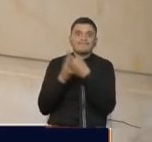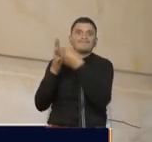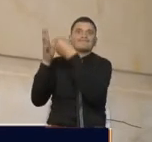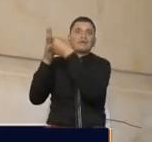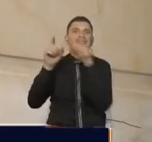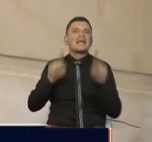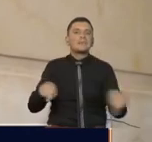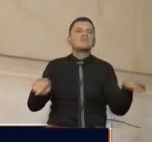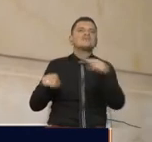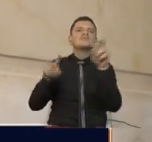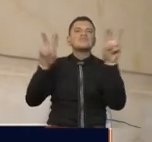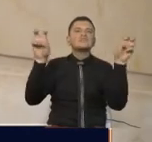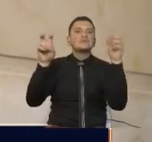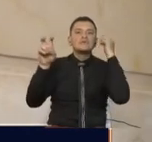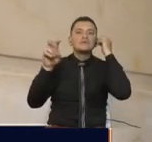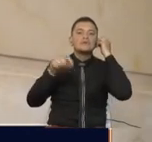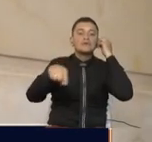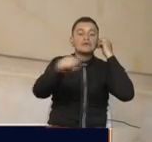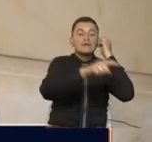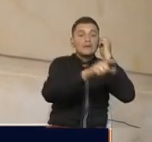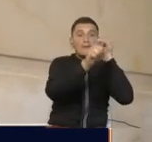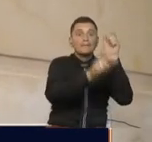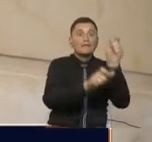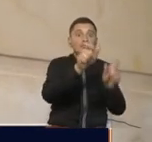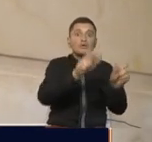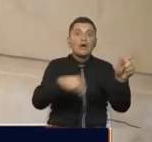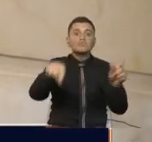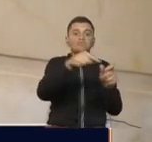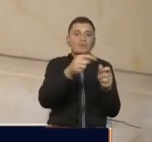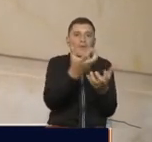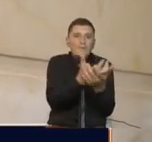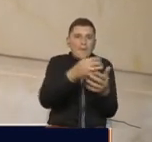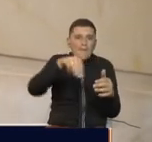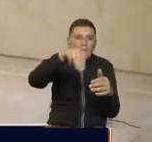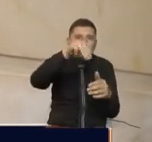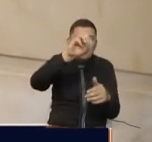insistan en lo que la gente de La Mojana insiste. Muchas gracias.